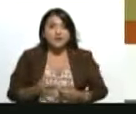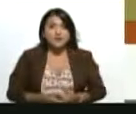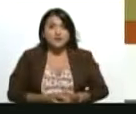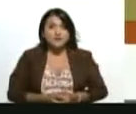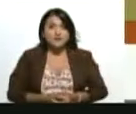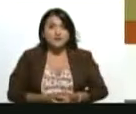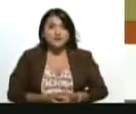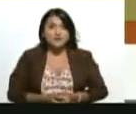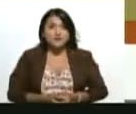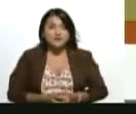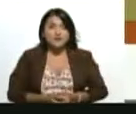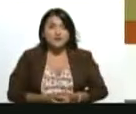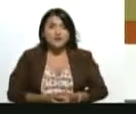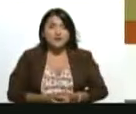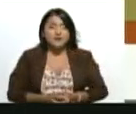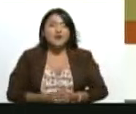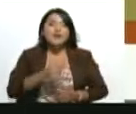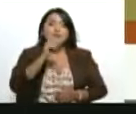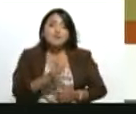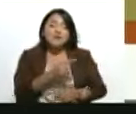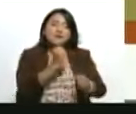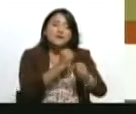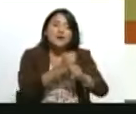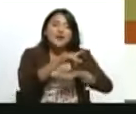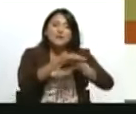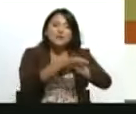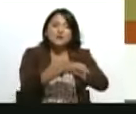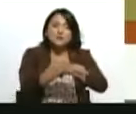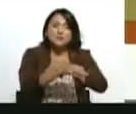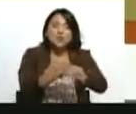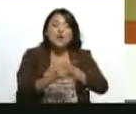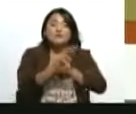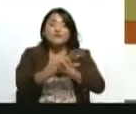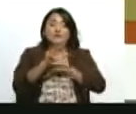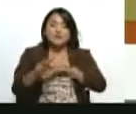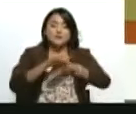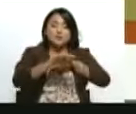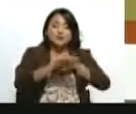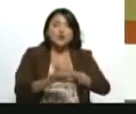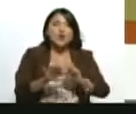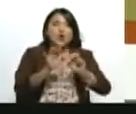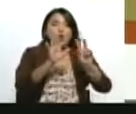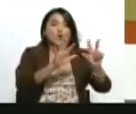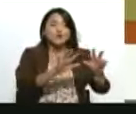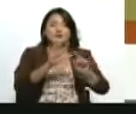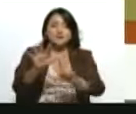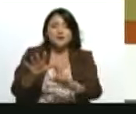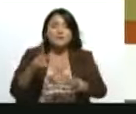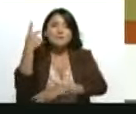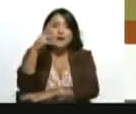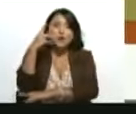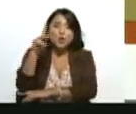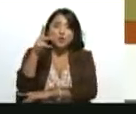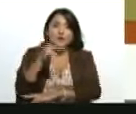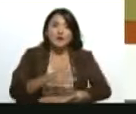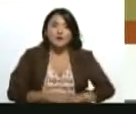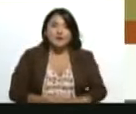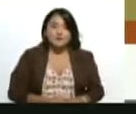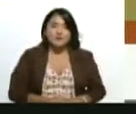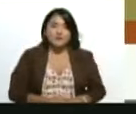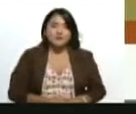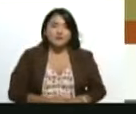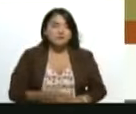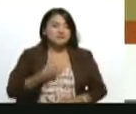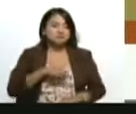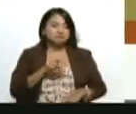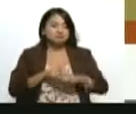político, tiene que llevarlo a los municipios. 23 municipios, 86 parroquias. Porque solo desde una computadora no